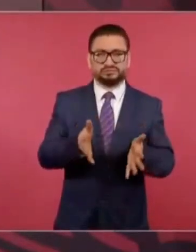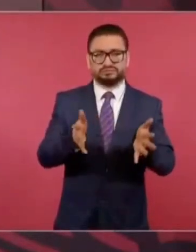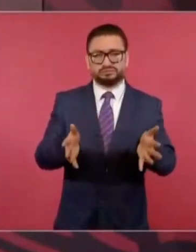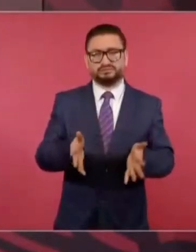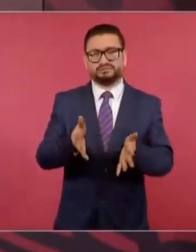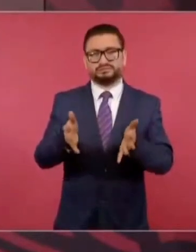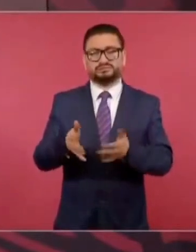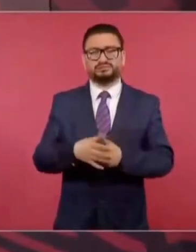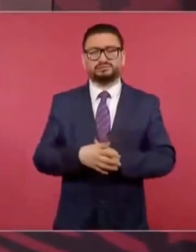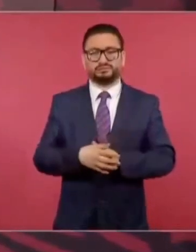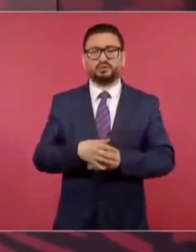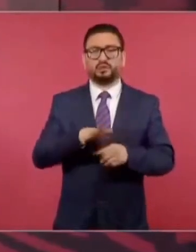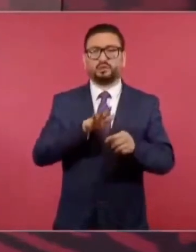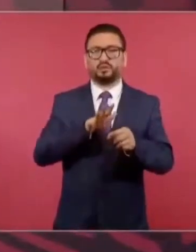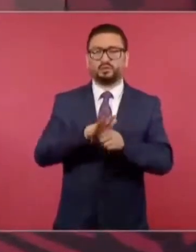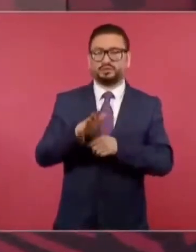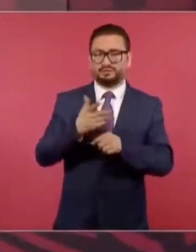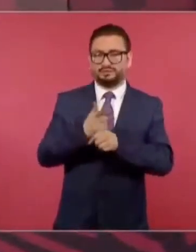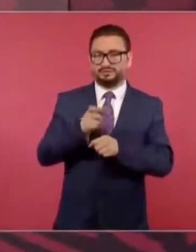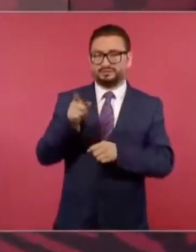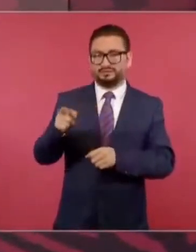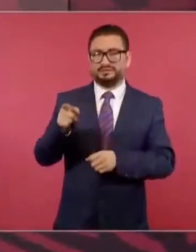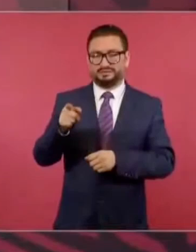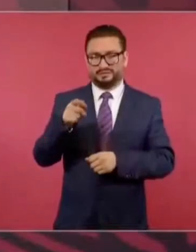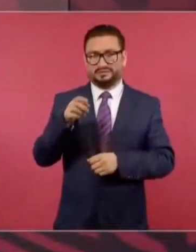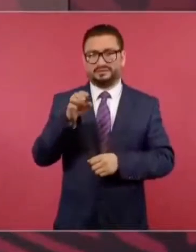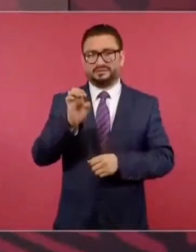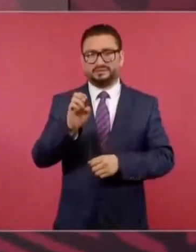a el licenciado Peña Nieto